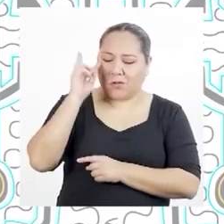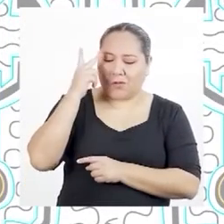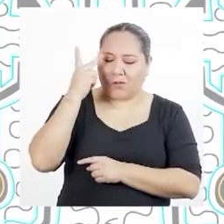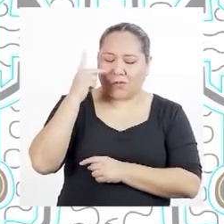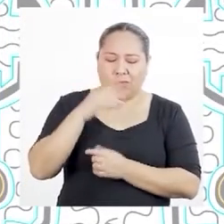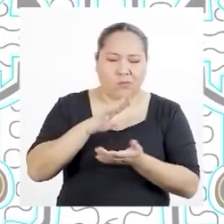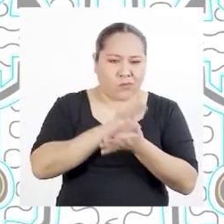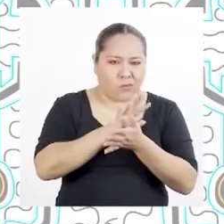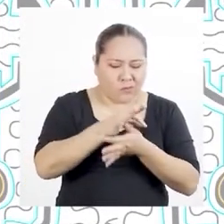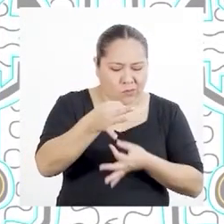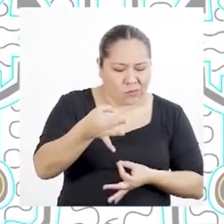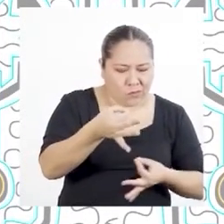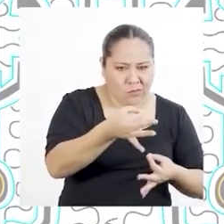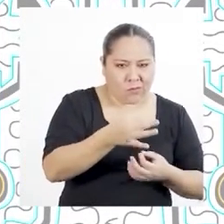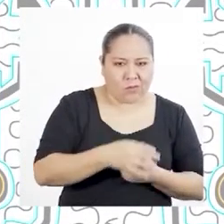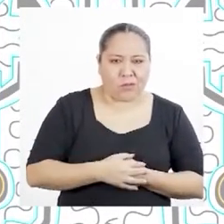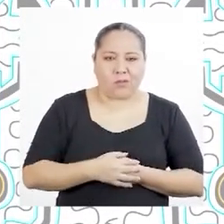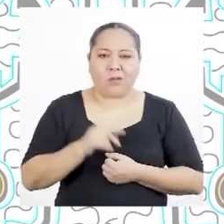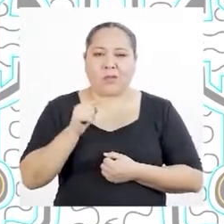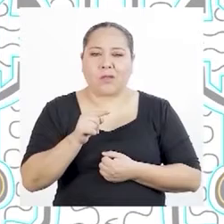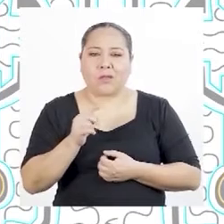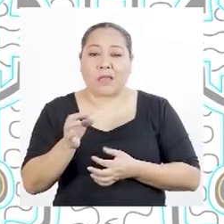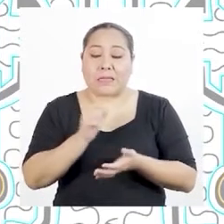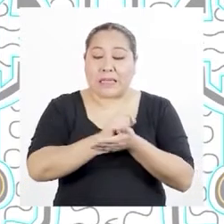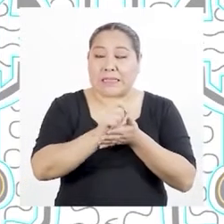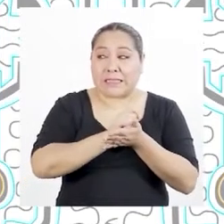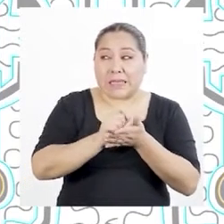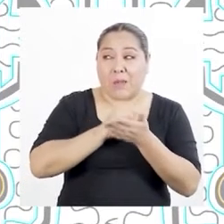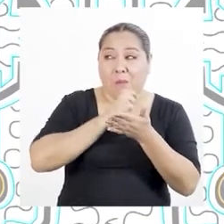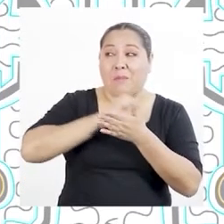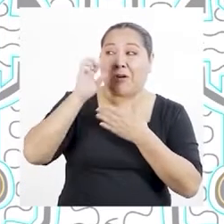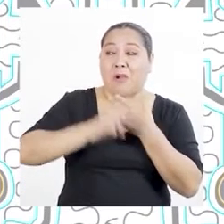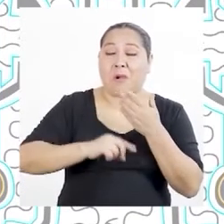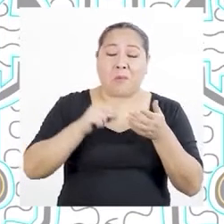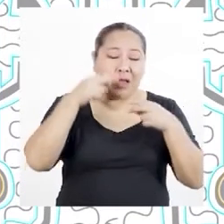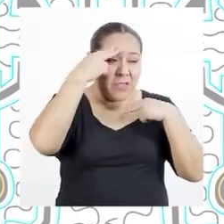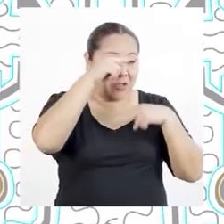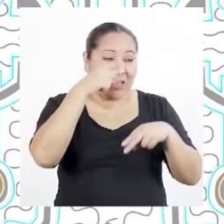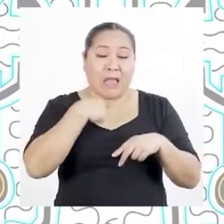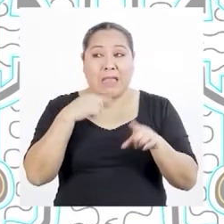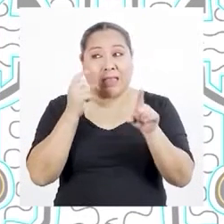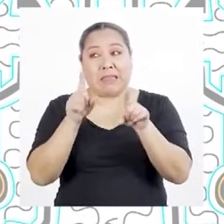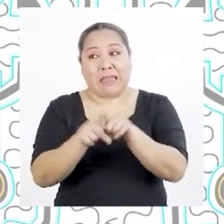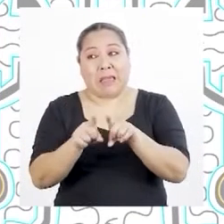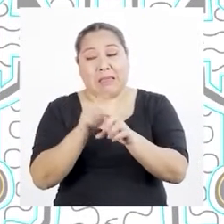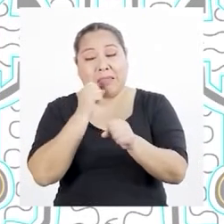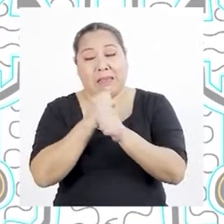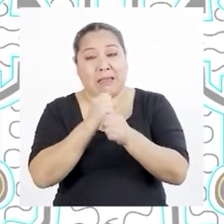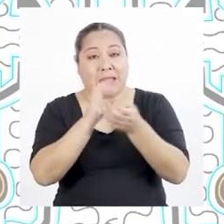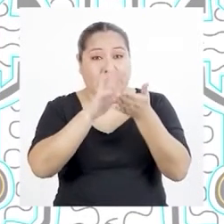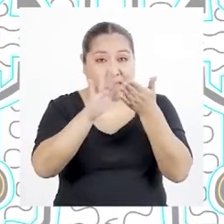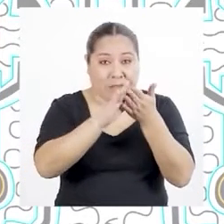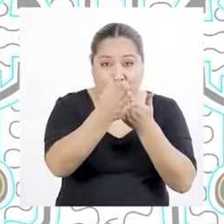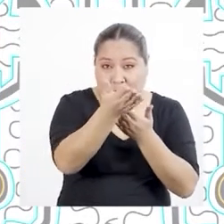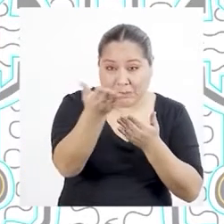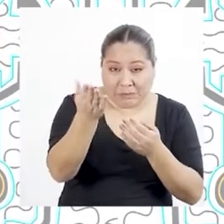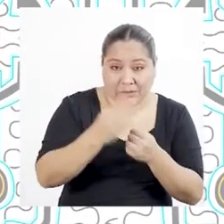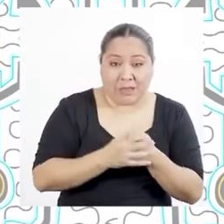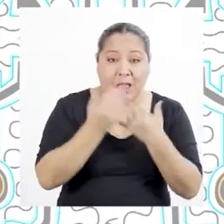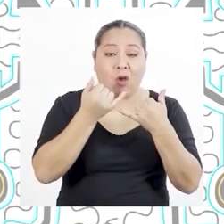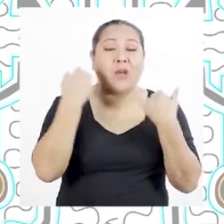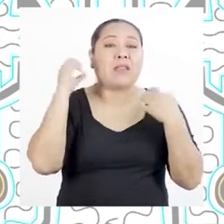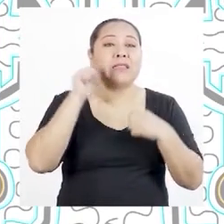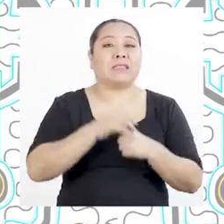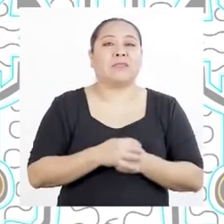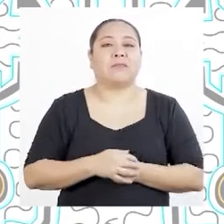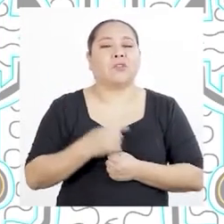de papeles. Eso le escribí para el programa de noticias, en el que también trabajo. Disculpe, querido público. Ahora sí,